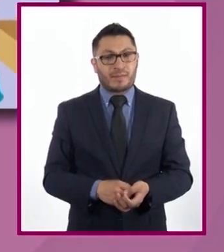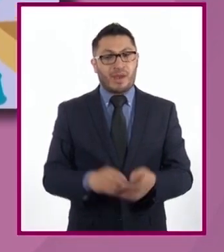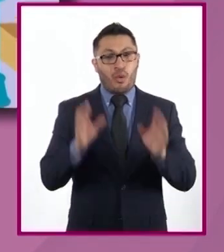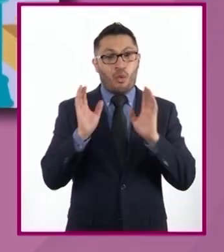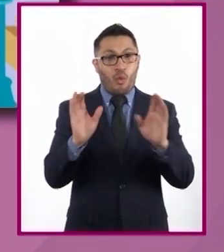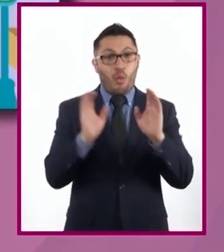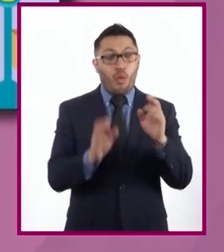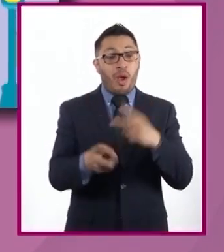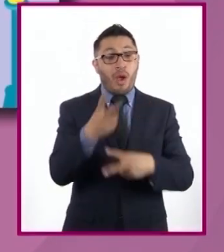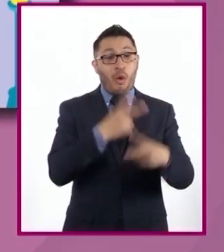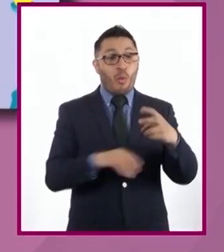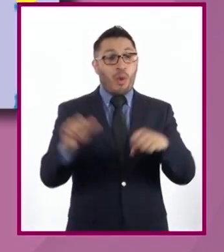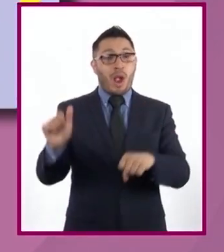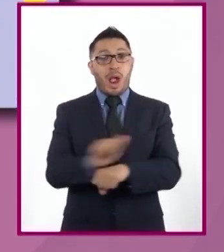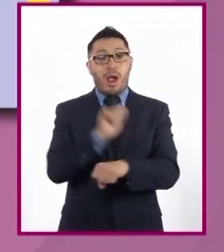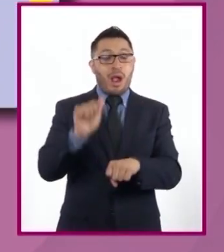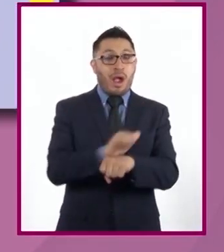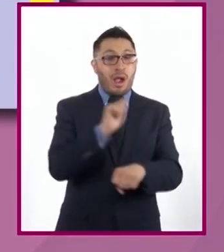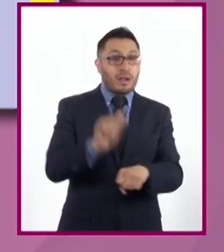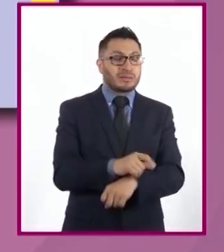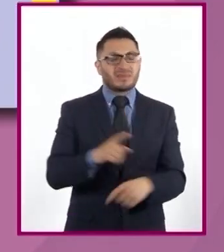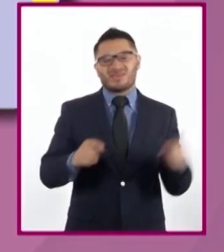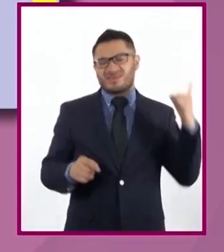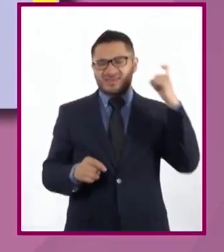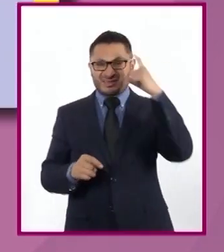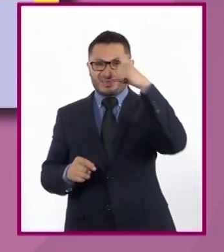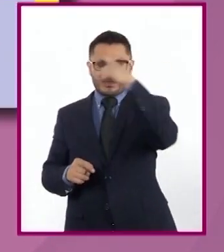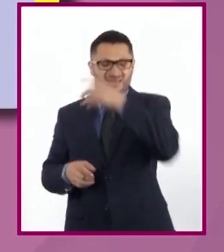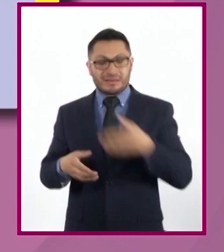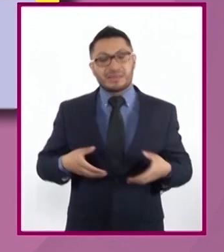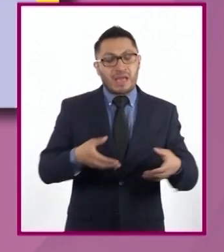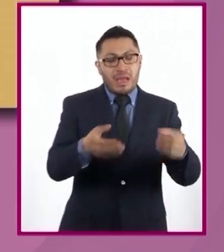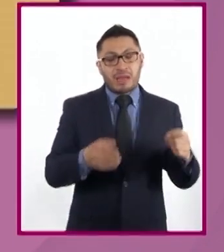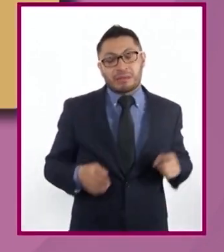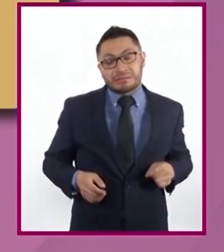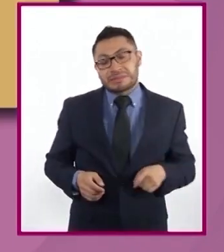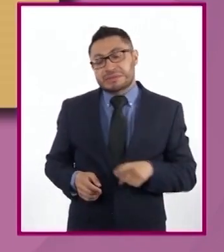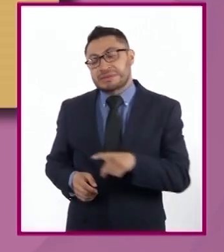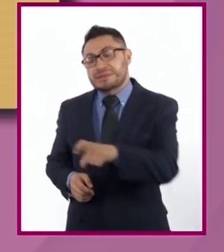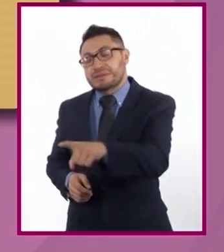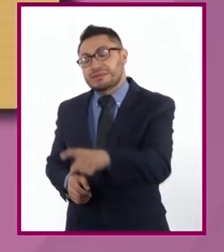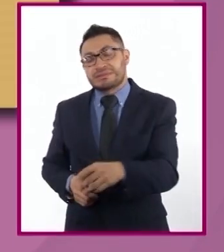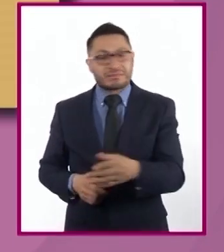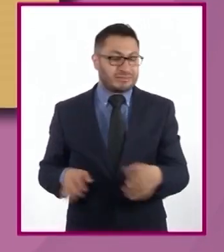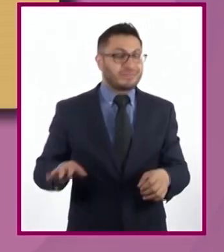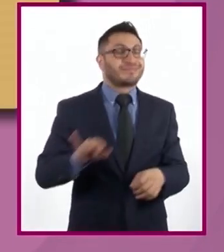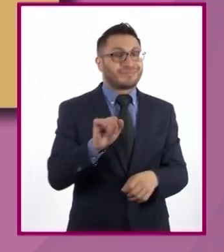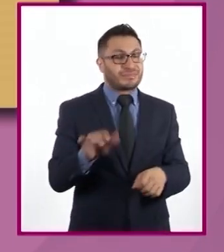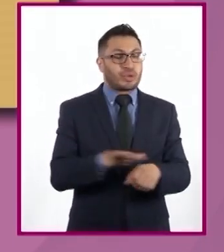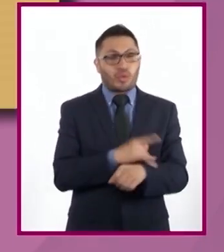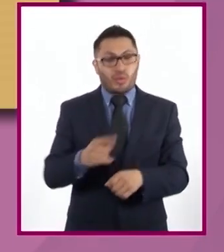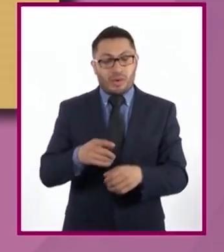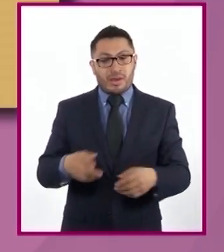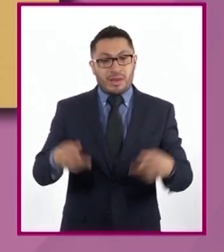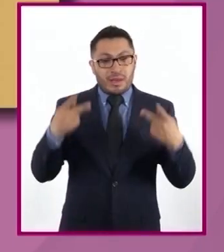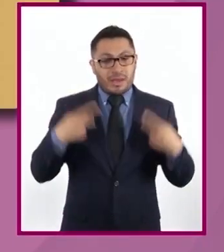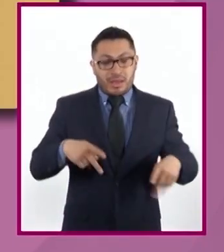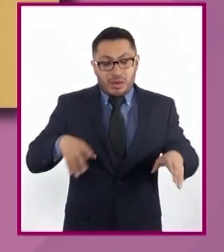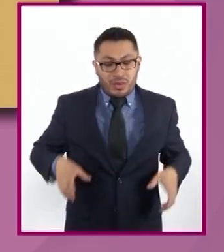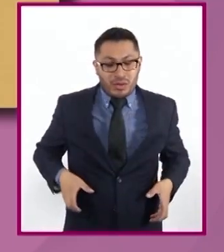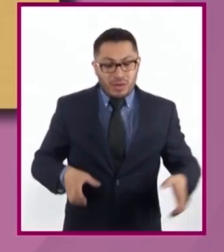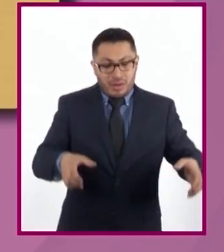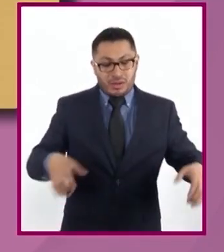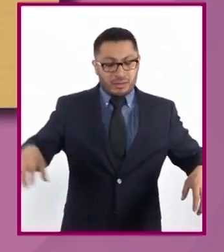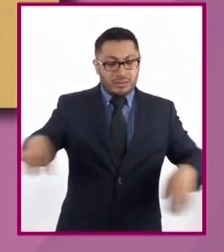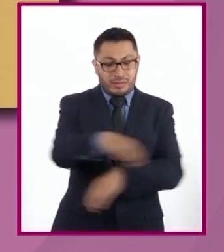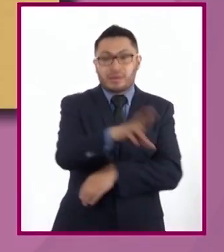¡Cuidado! ¡Vienen autos! Es difícil atravesar una calle en diagonal. Sí, porque los cruces de peatones no son